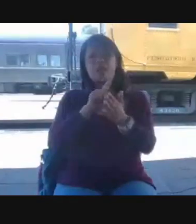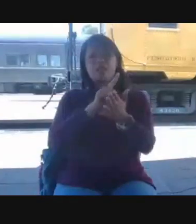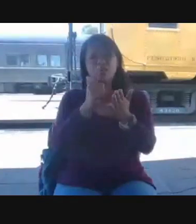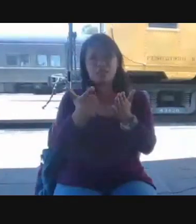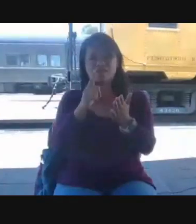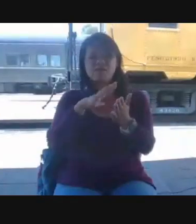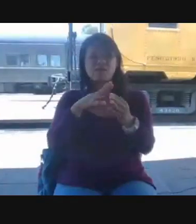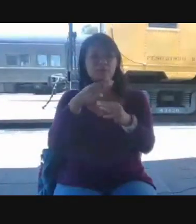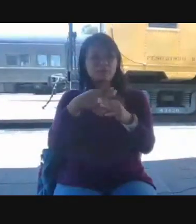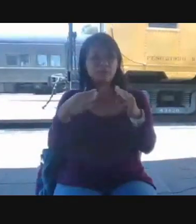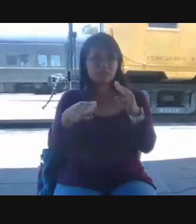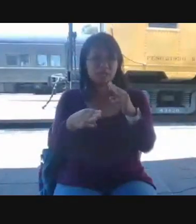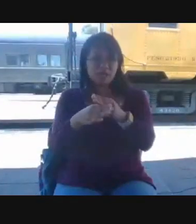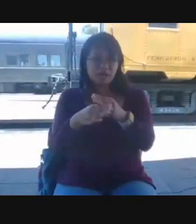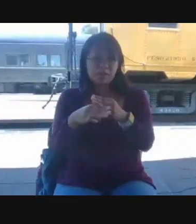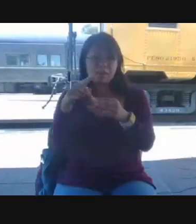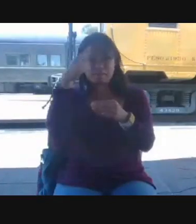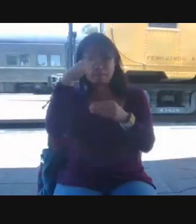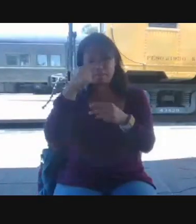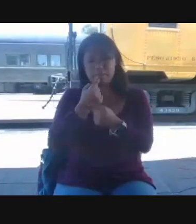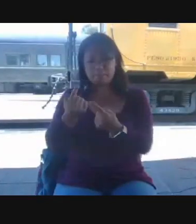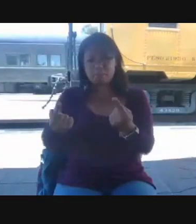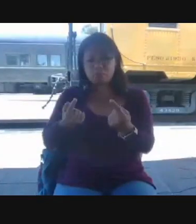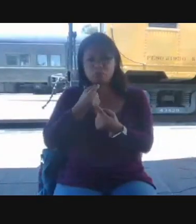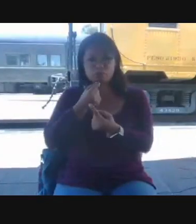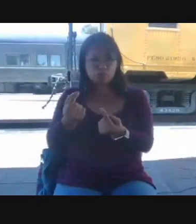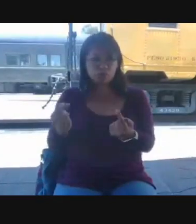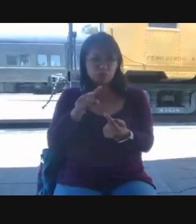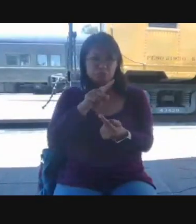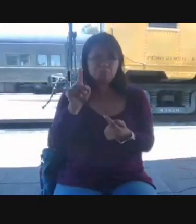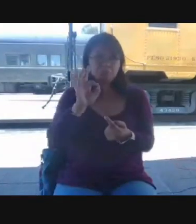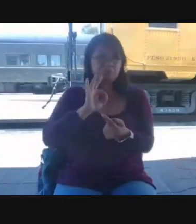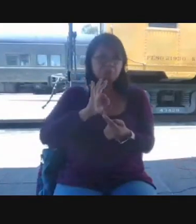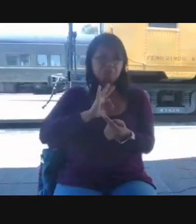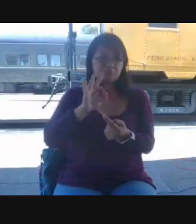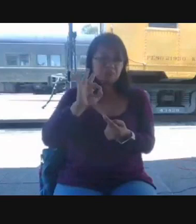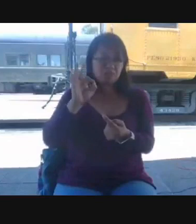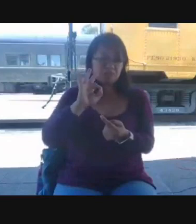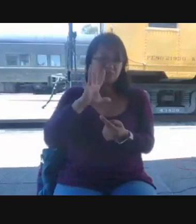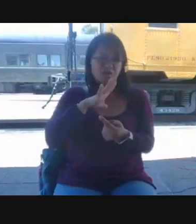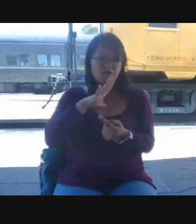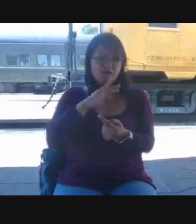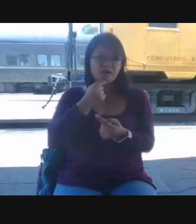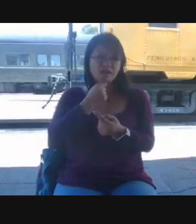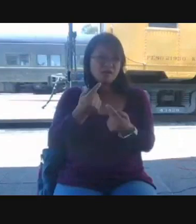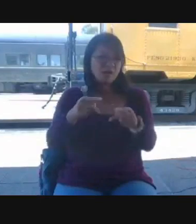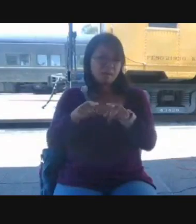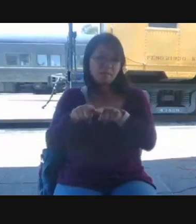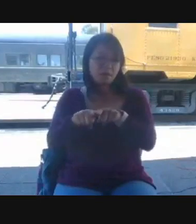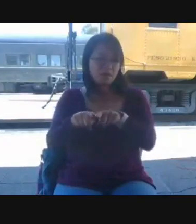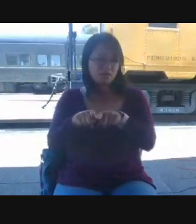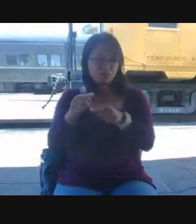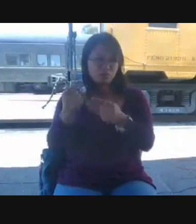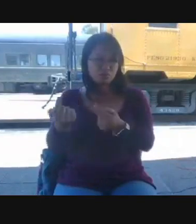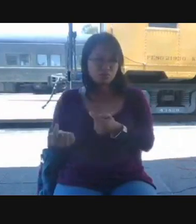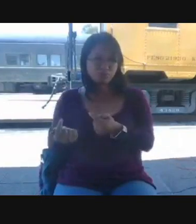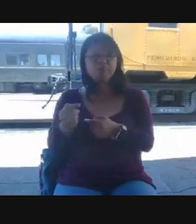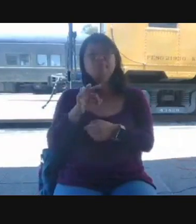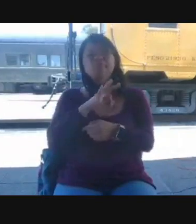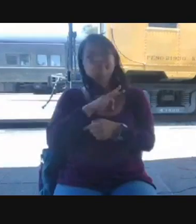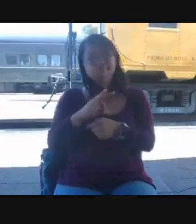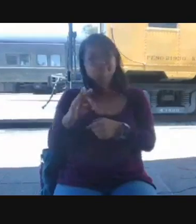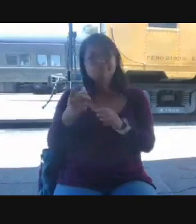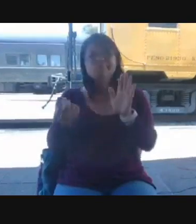más pequeños si tienen hermanitos o hermanitas, ahí nos pueden visitar y sobre todo pues sigan las redes sociales del doctor para que